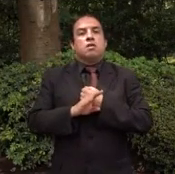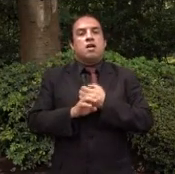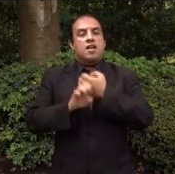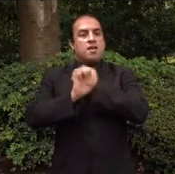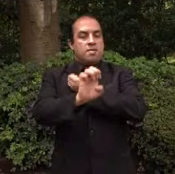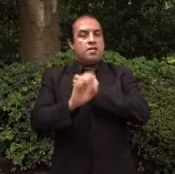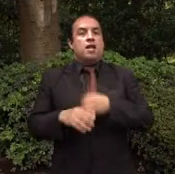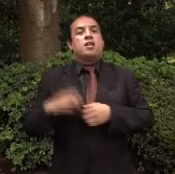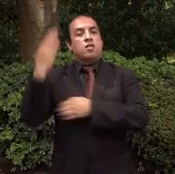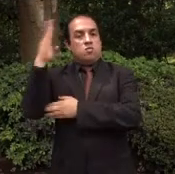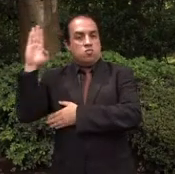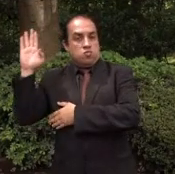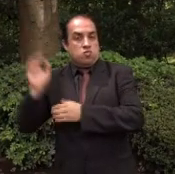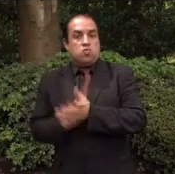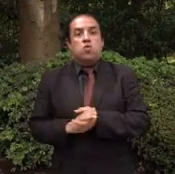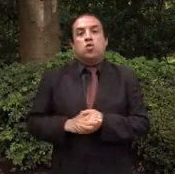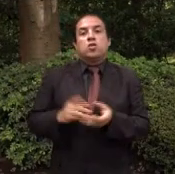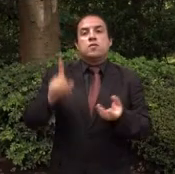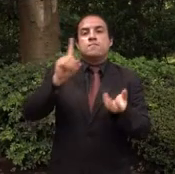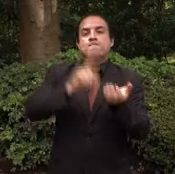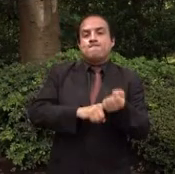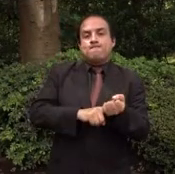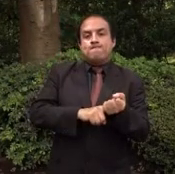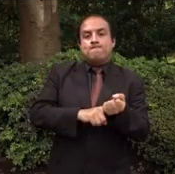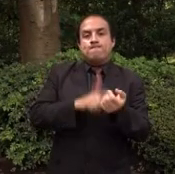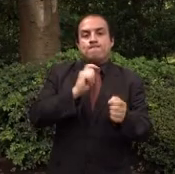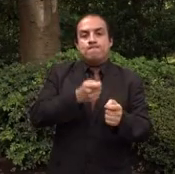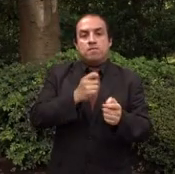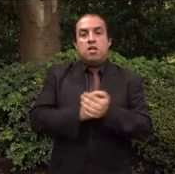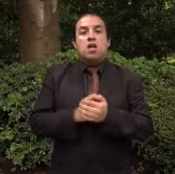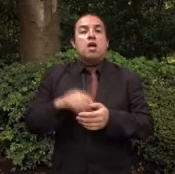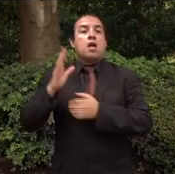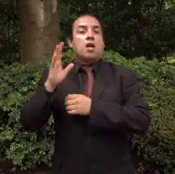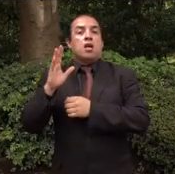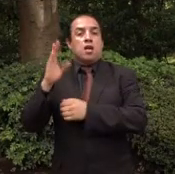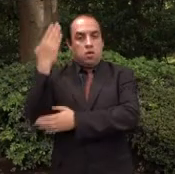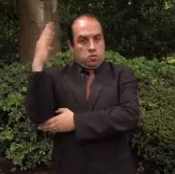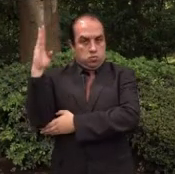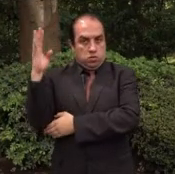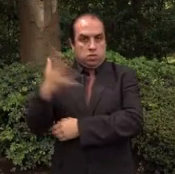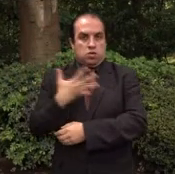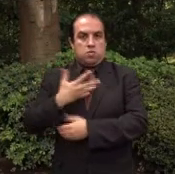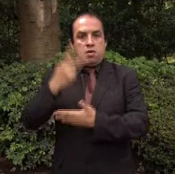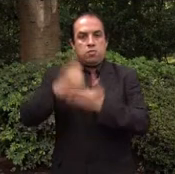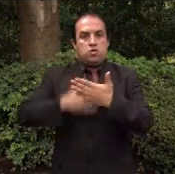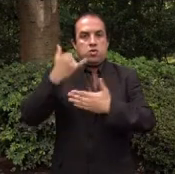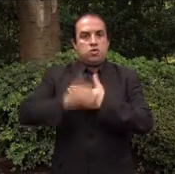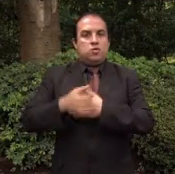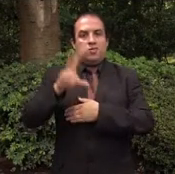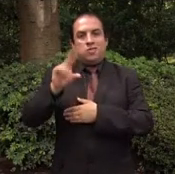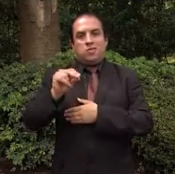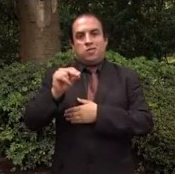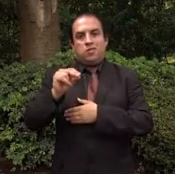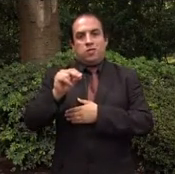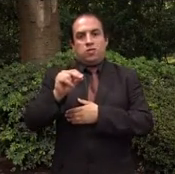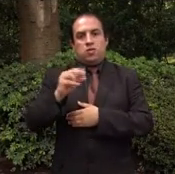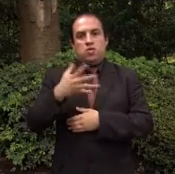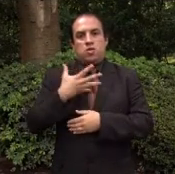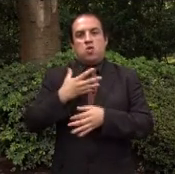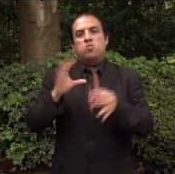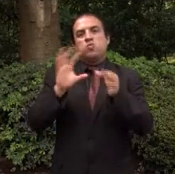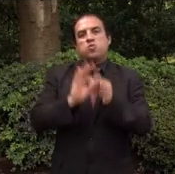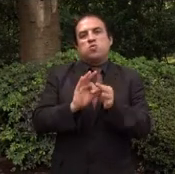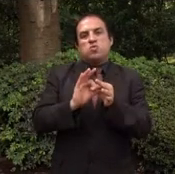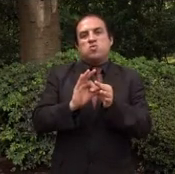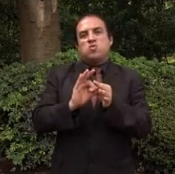privatizara, a evitar que el bosque tuviera proyectos que no fueran compatibles con su vocación